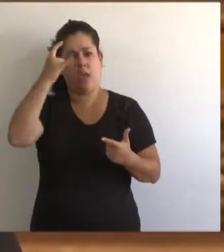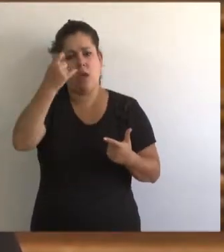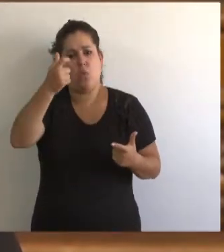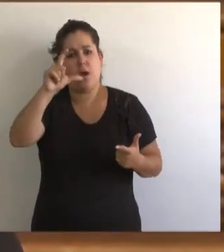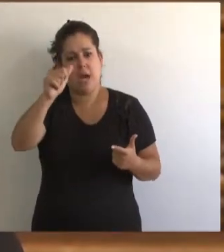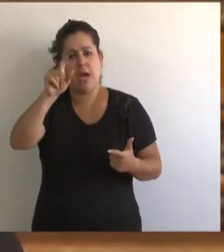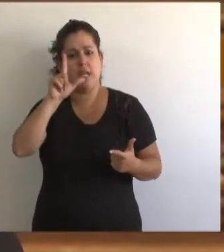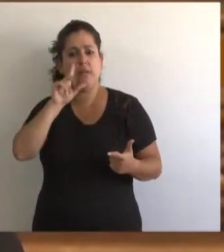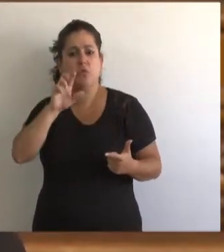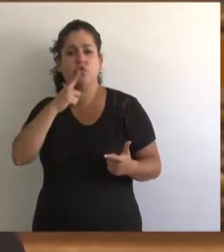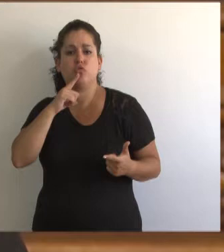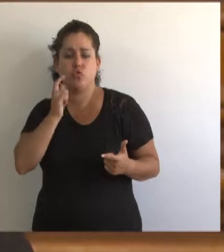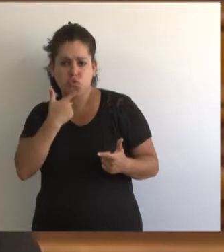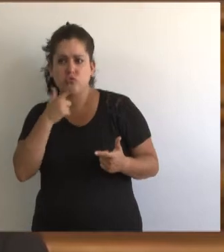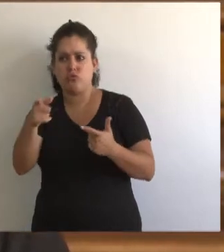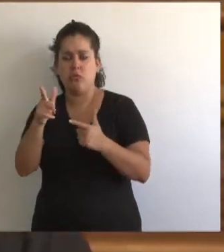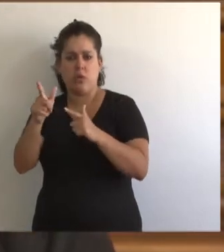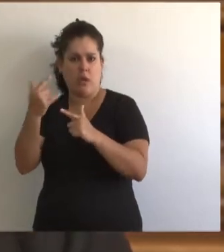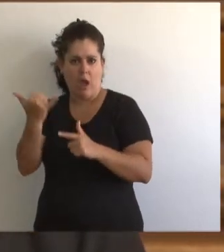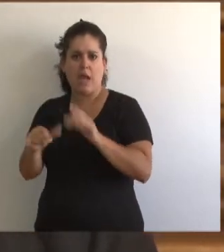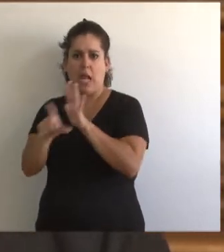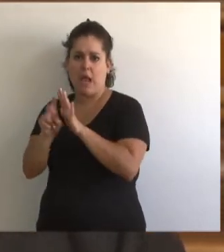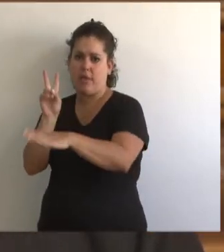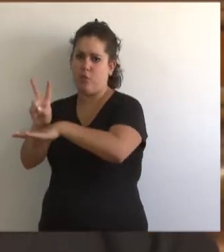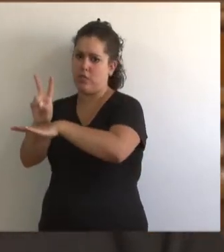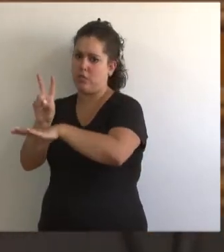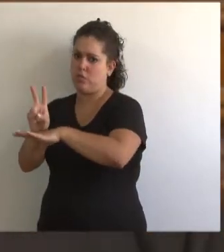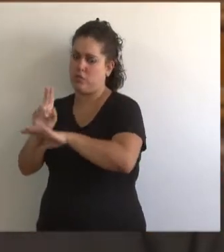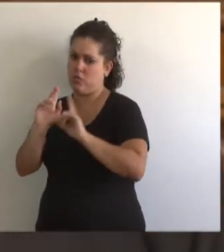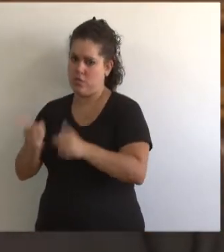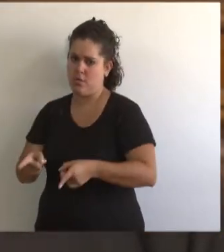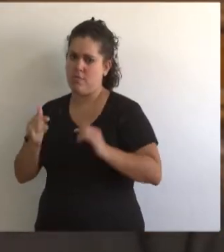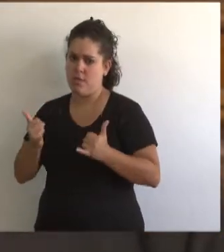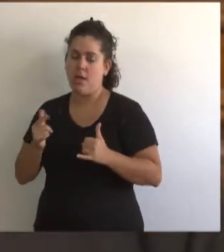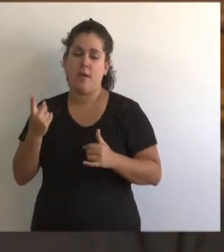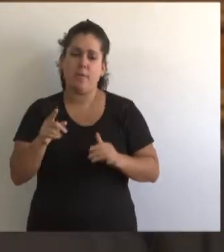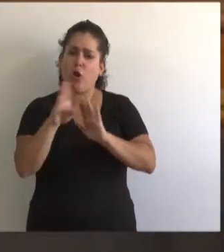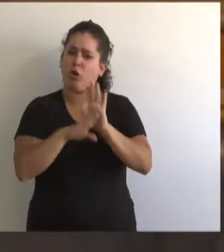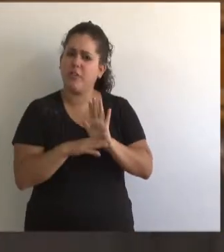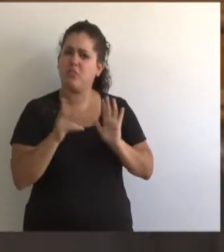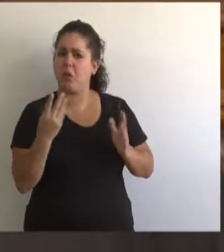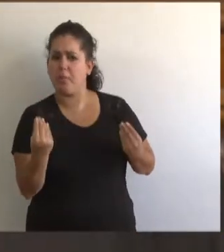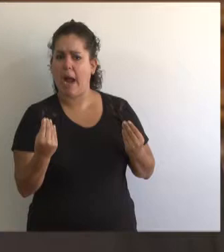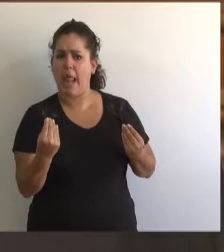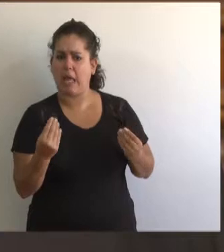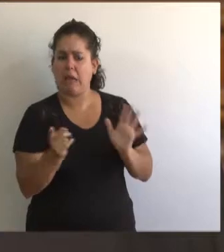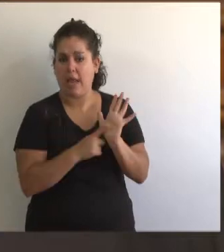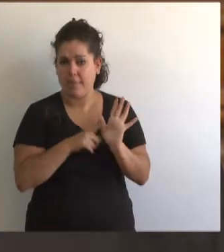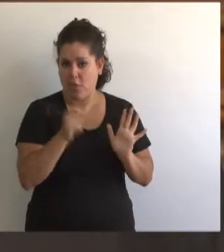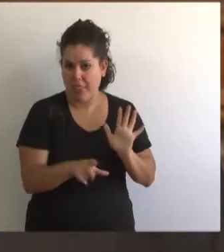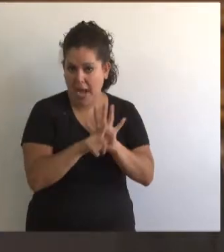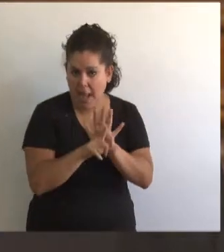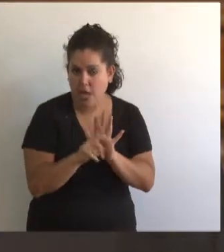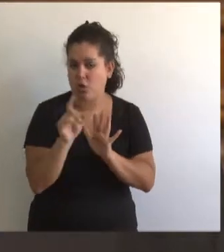eucaliptus, ¿sí? Que se rigen además también por leyes de protección Es decir que, obviamente... Y esas condiciones quedarían para